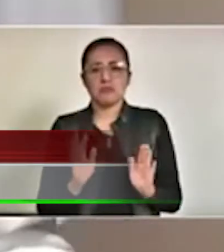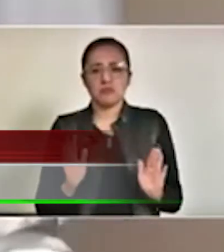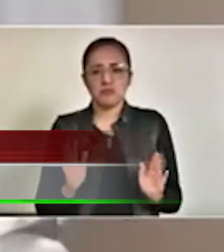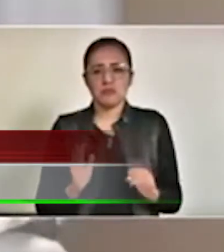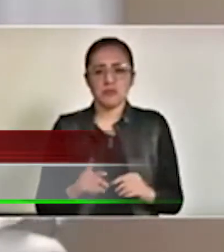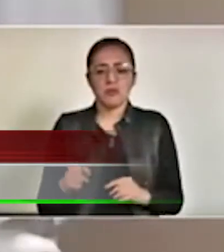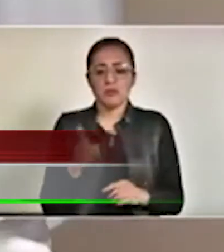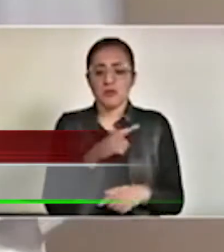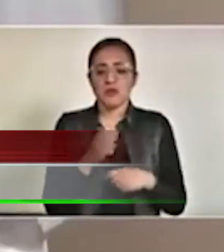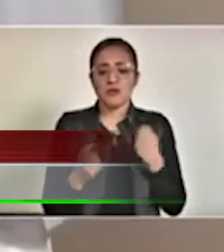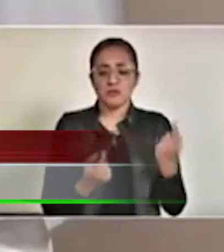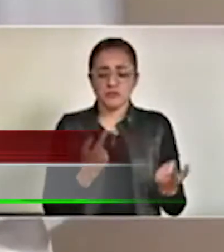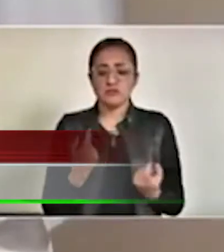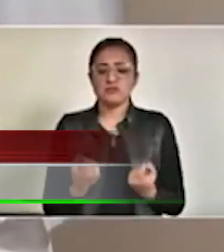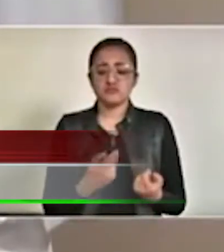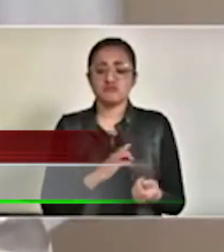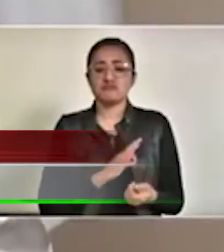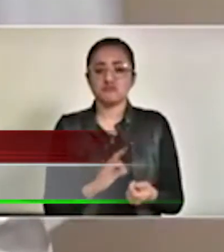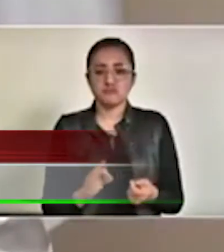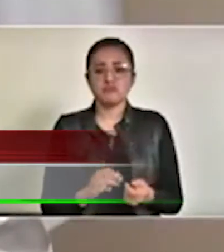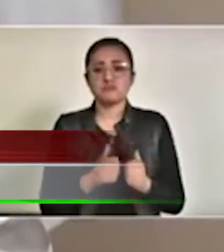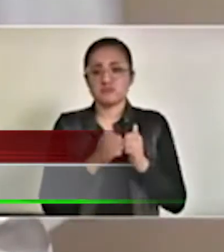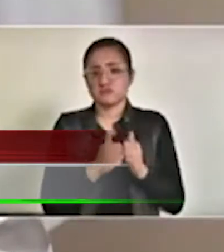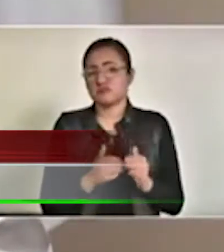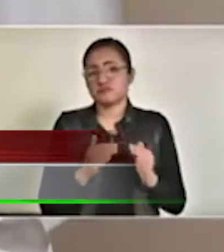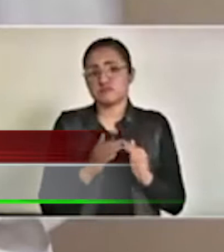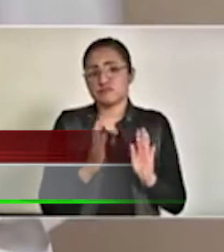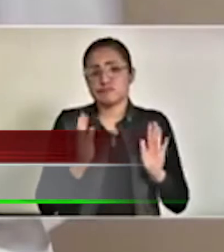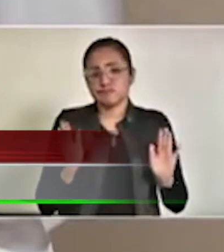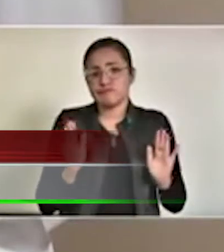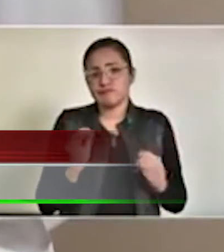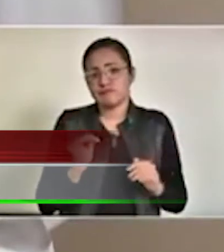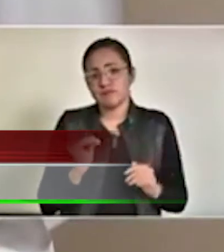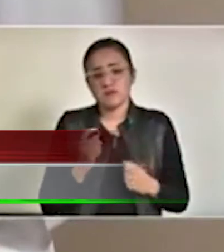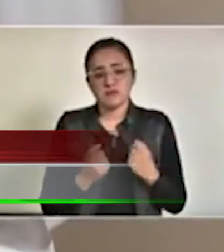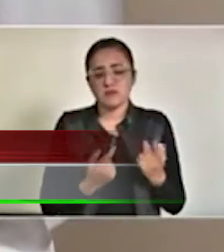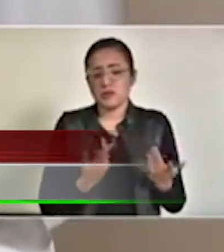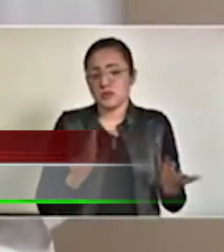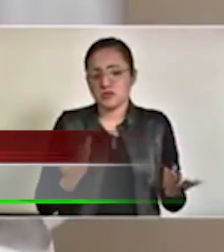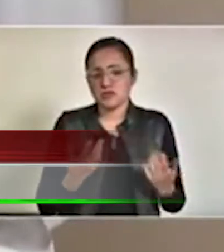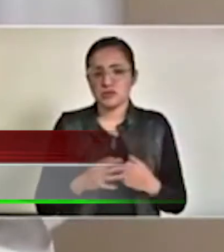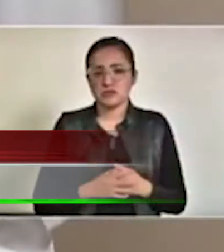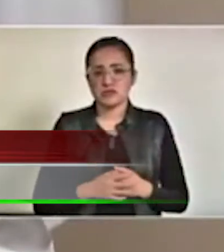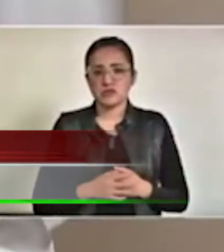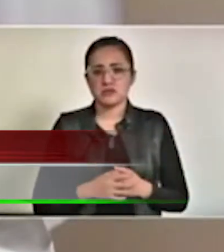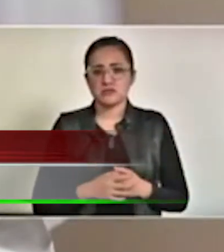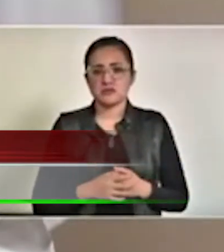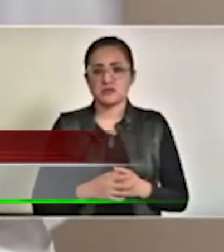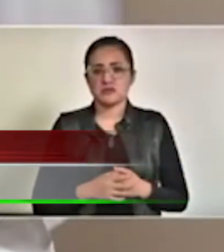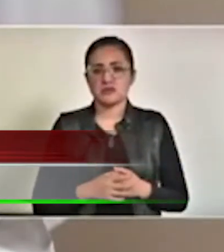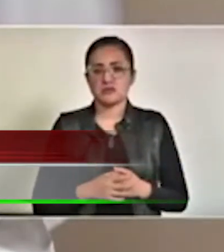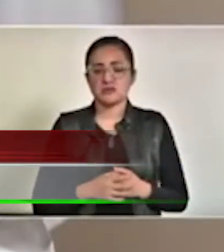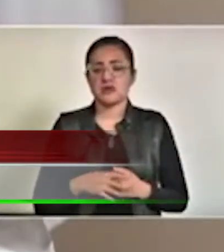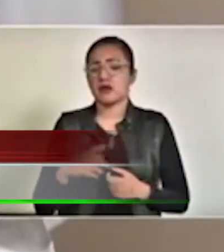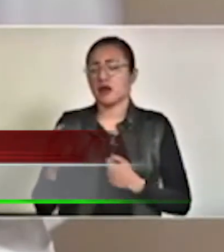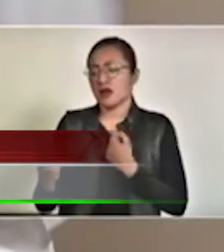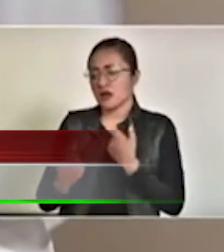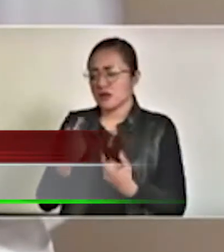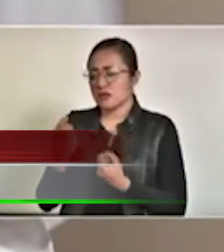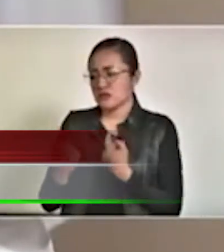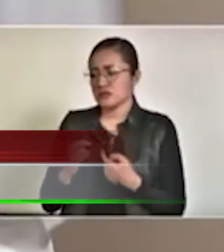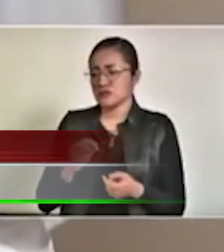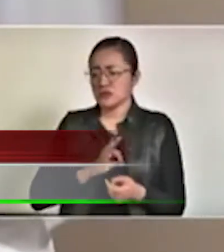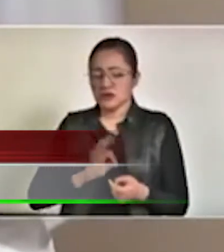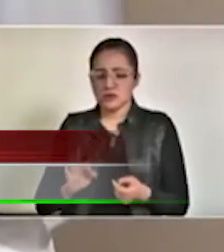familia, el gobernador de Puebla, Luis Miguel Barbosa, exhortó a denunciar costos excesivos, además de garantizar que estas cuotas no deben